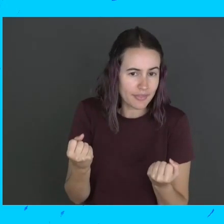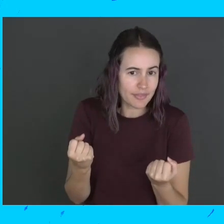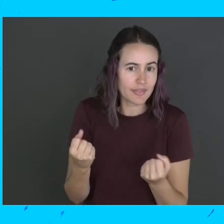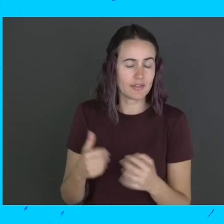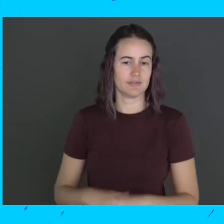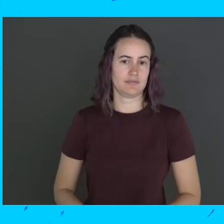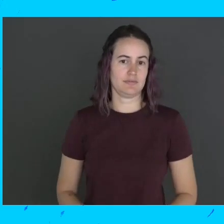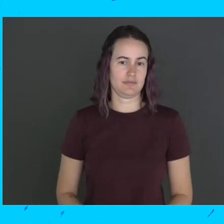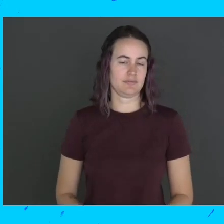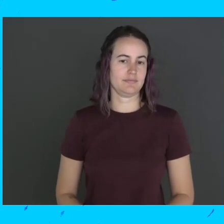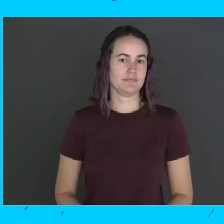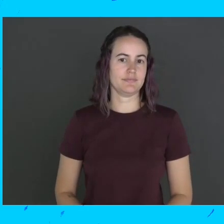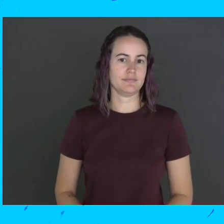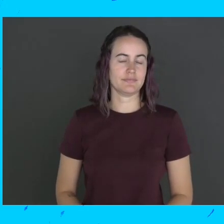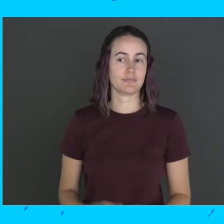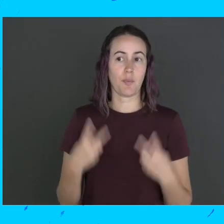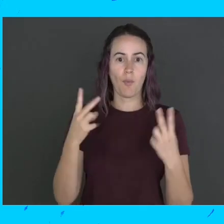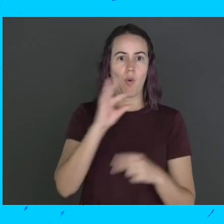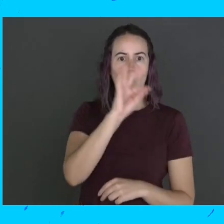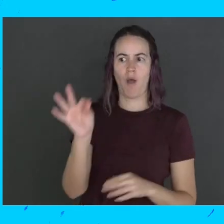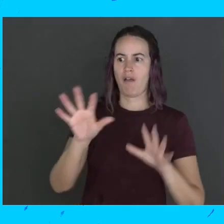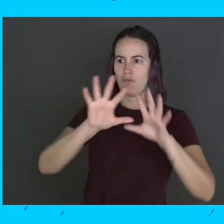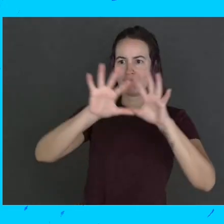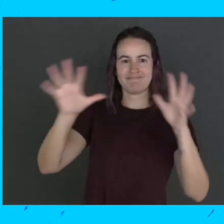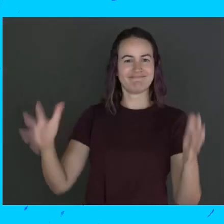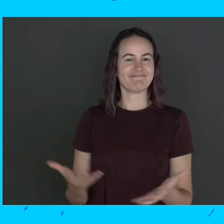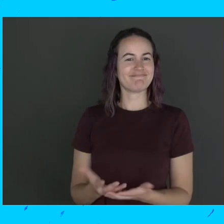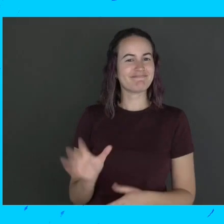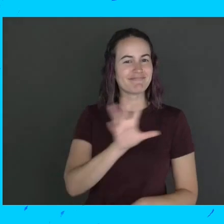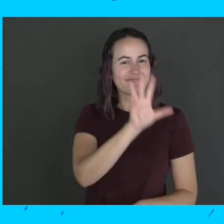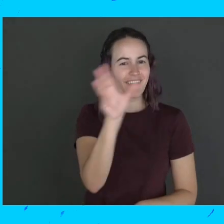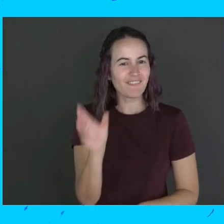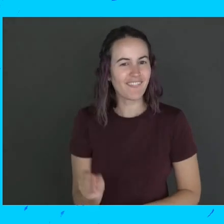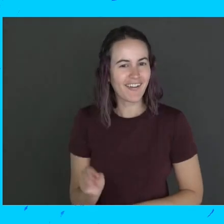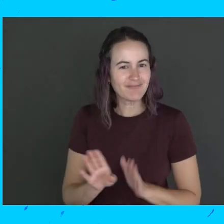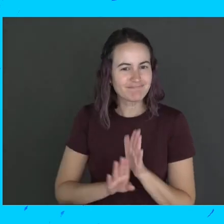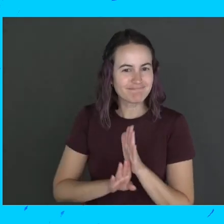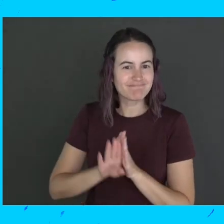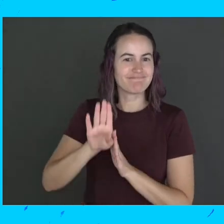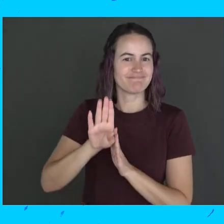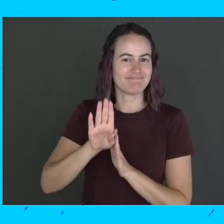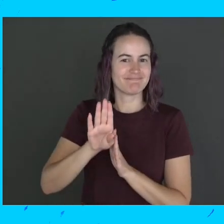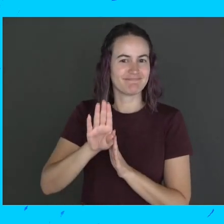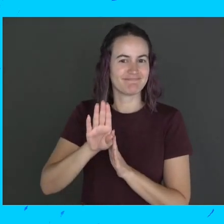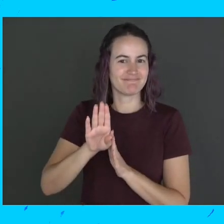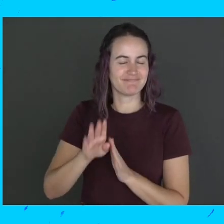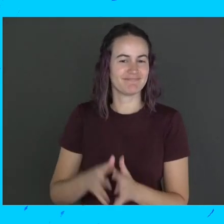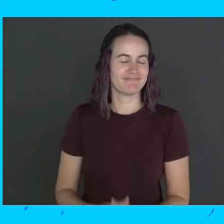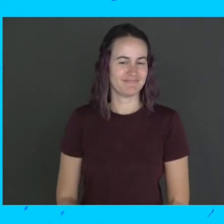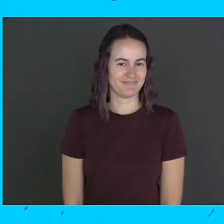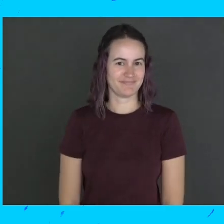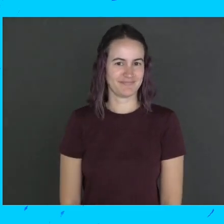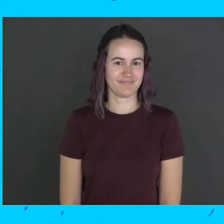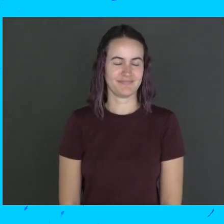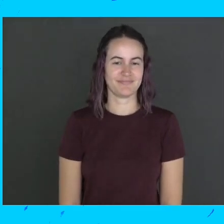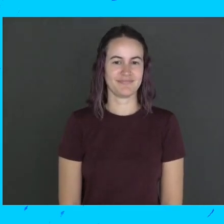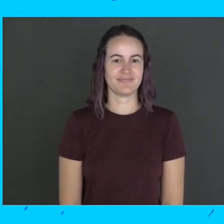marco principal en los 1.8 mil millones de jóvenes que tenemos.